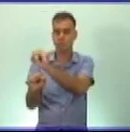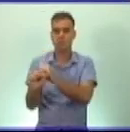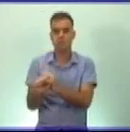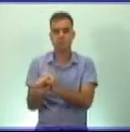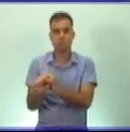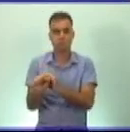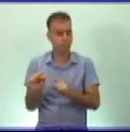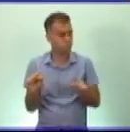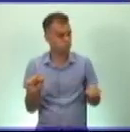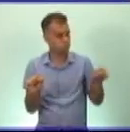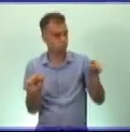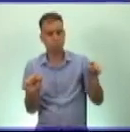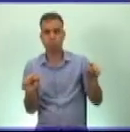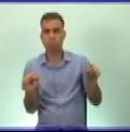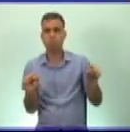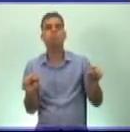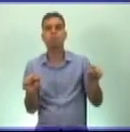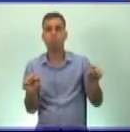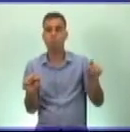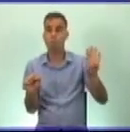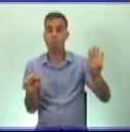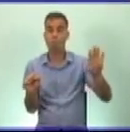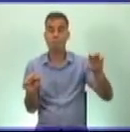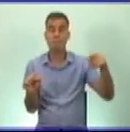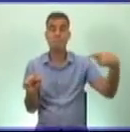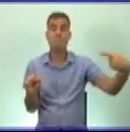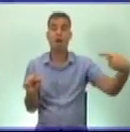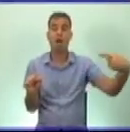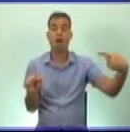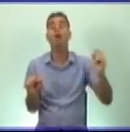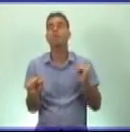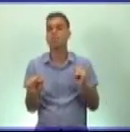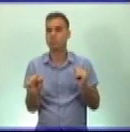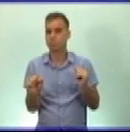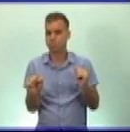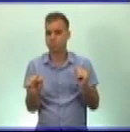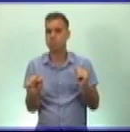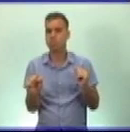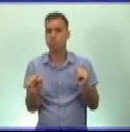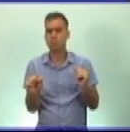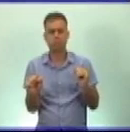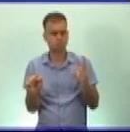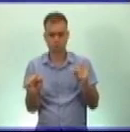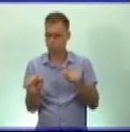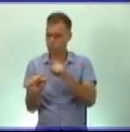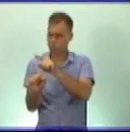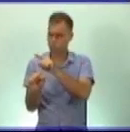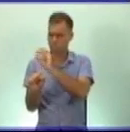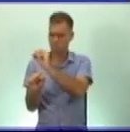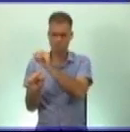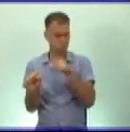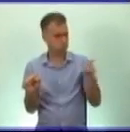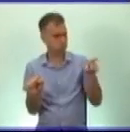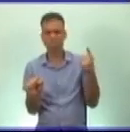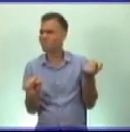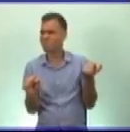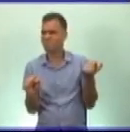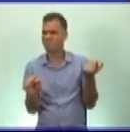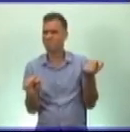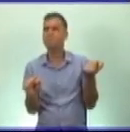productos es 4 más. ¿Qué le ocurrió a su número de oxidación? En este caso, su número de